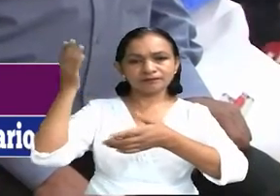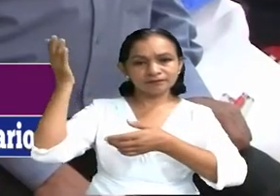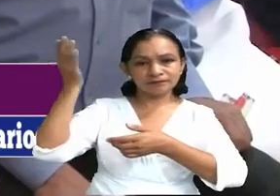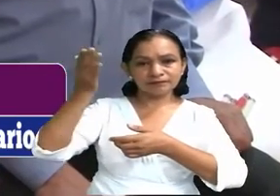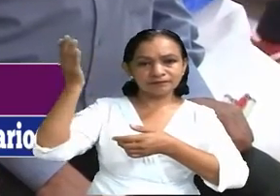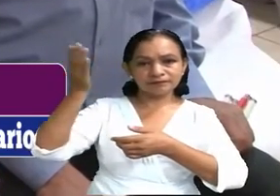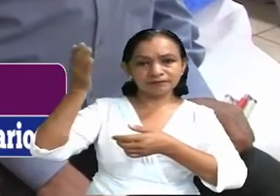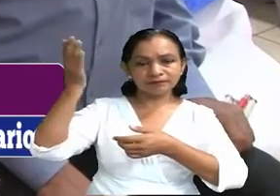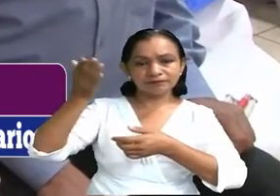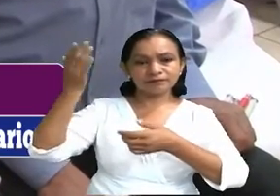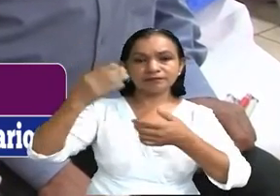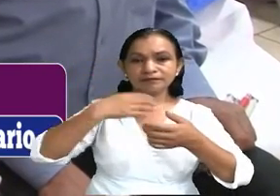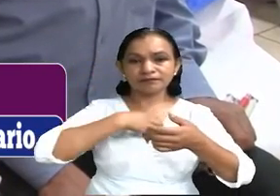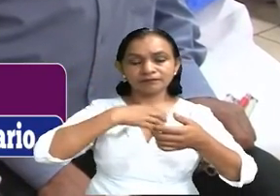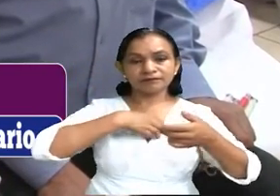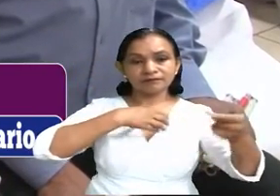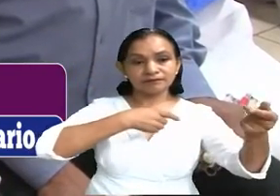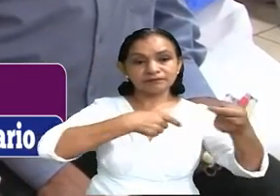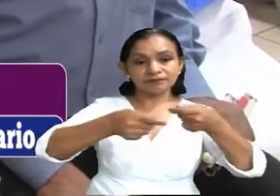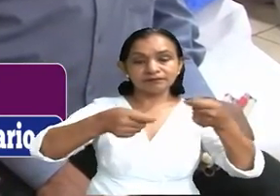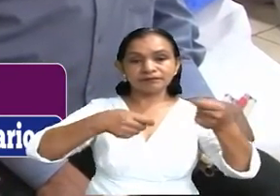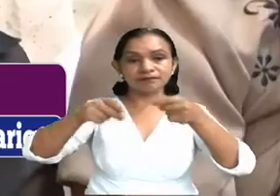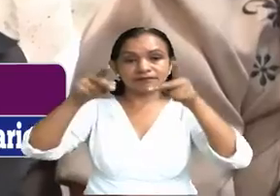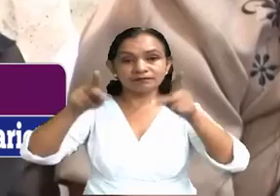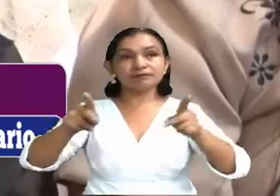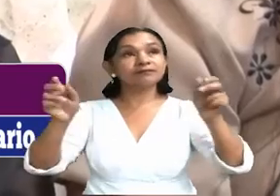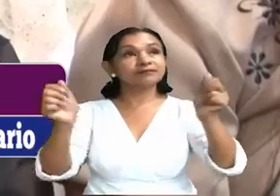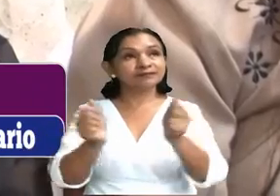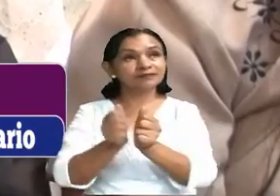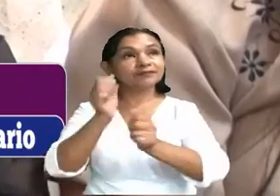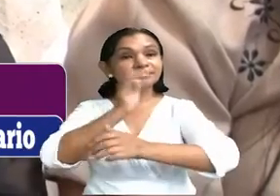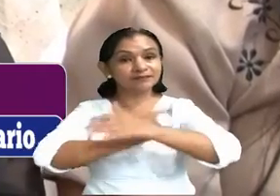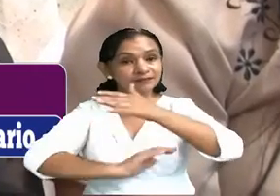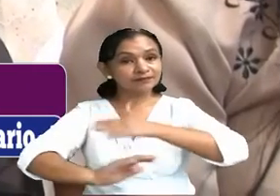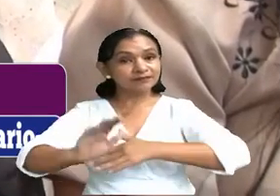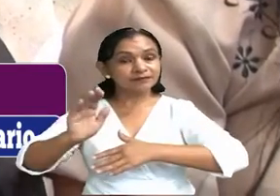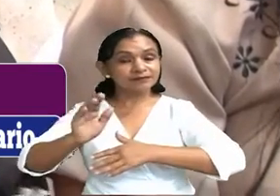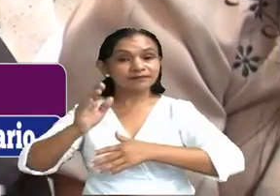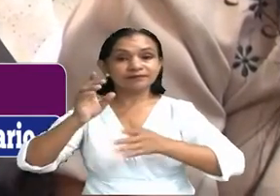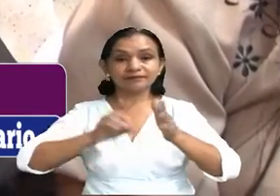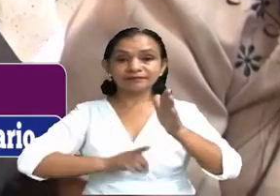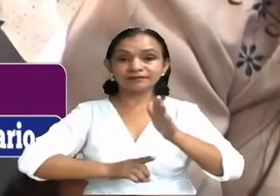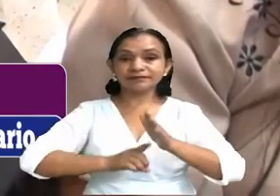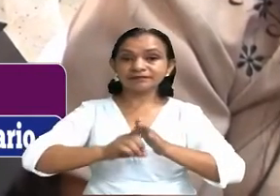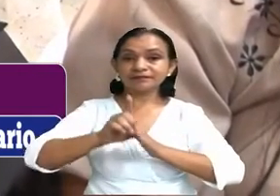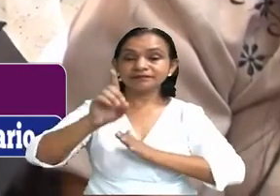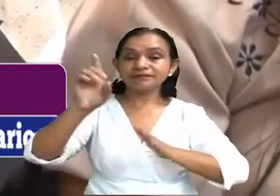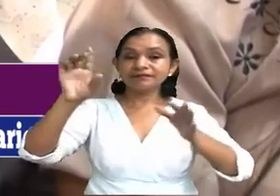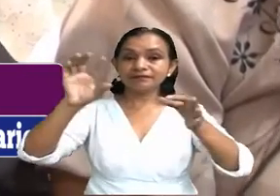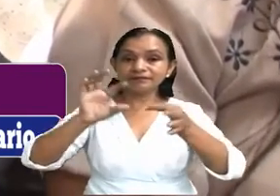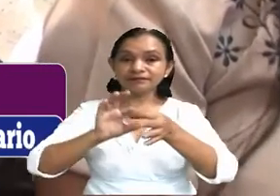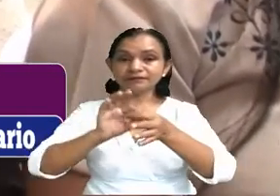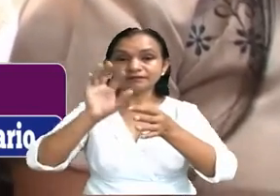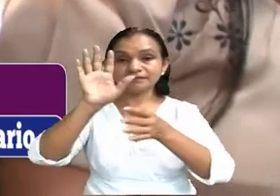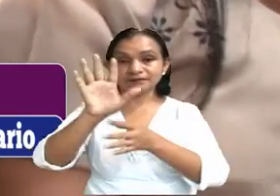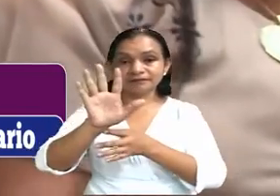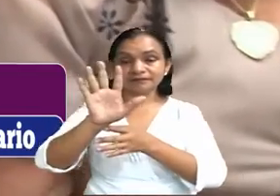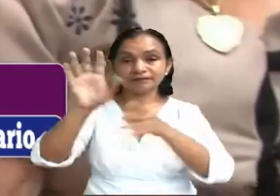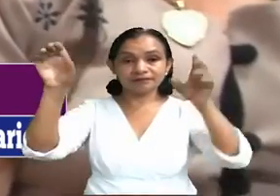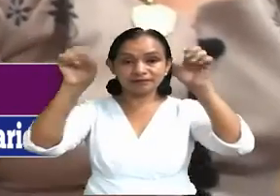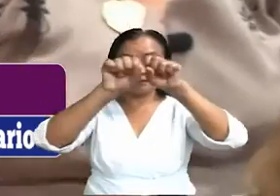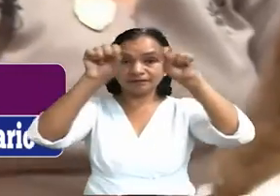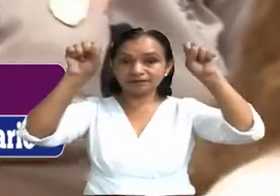de microemprendimientos innovadores de personas con discapacidad y se desarrollaron simultáneamente 5